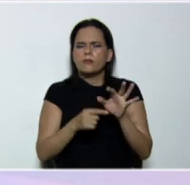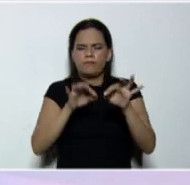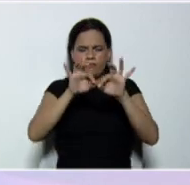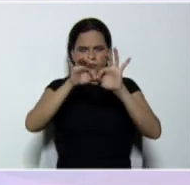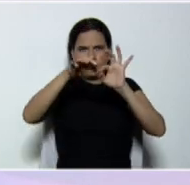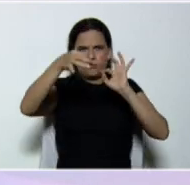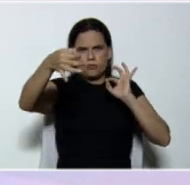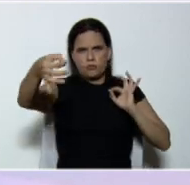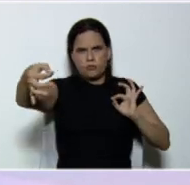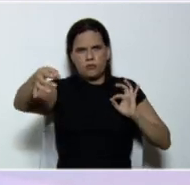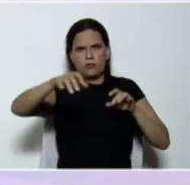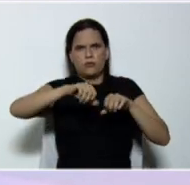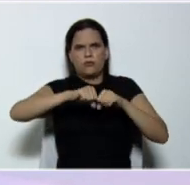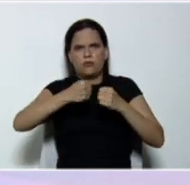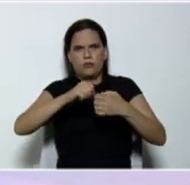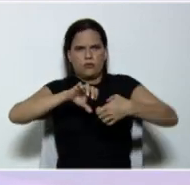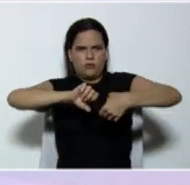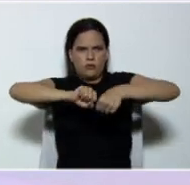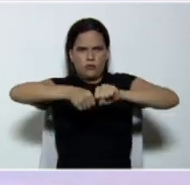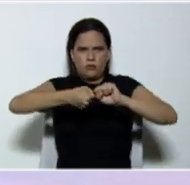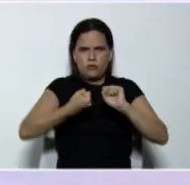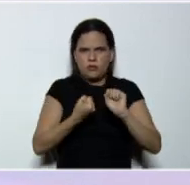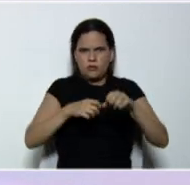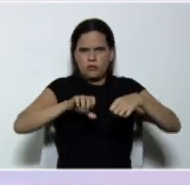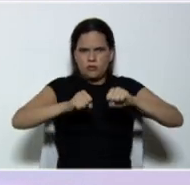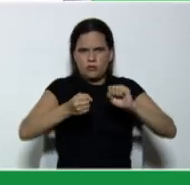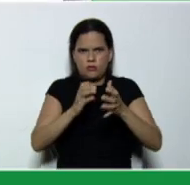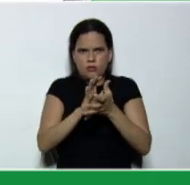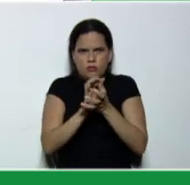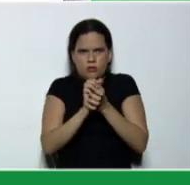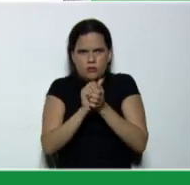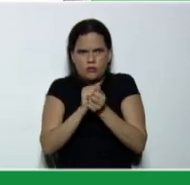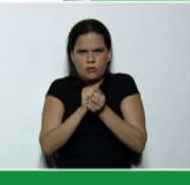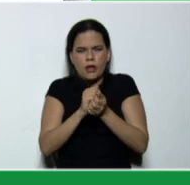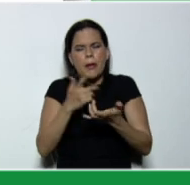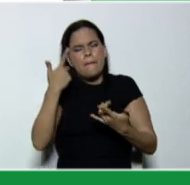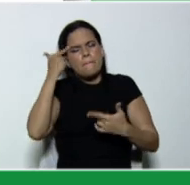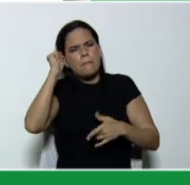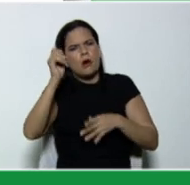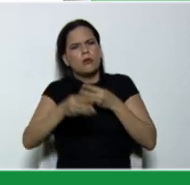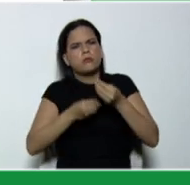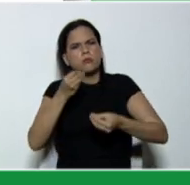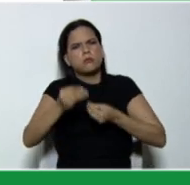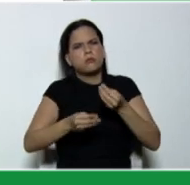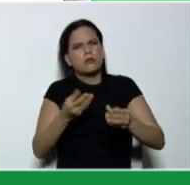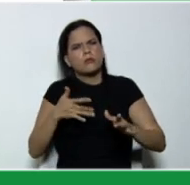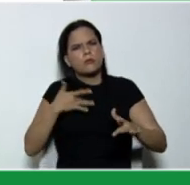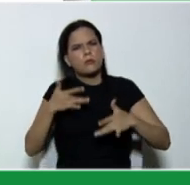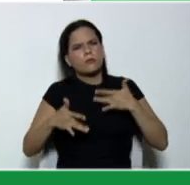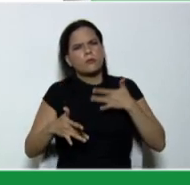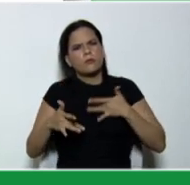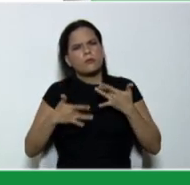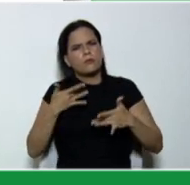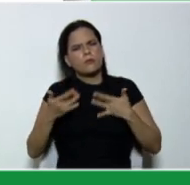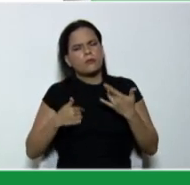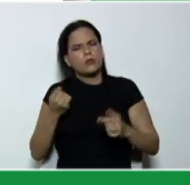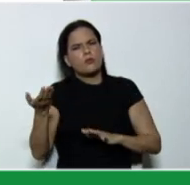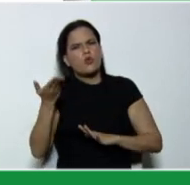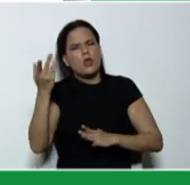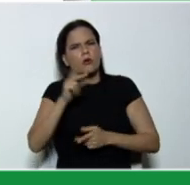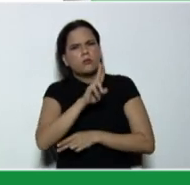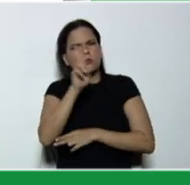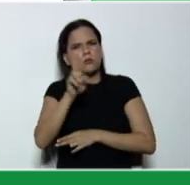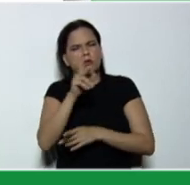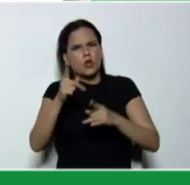rasgar, romper, apilar, envolver. Para realizar esta actividad es importante que utilicemos